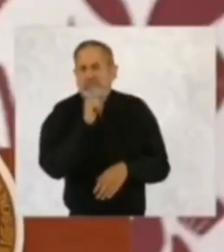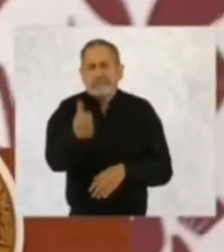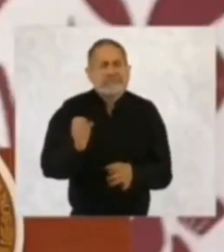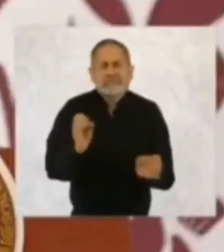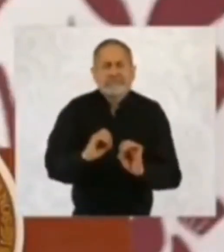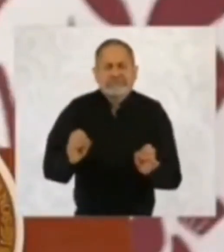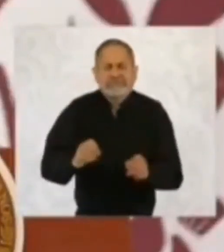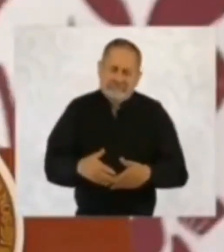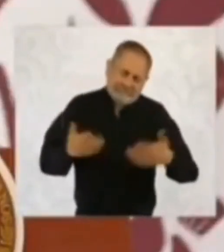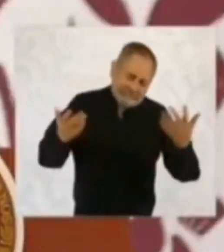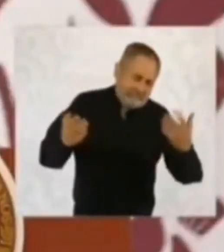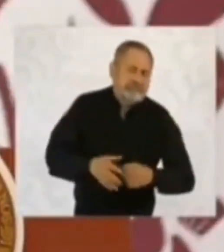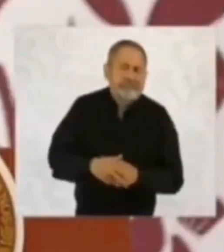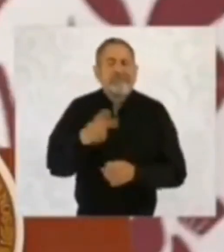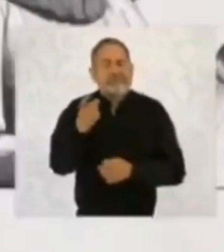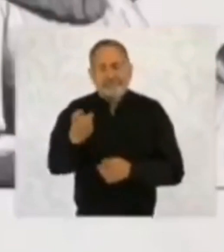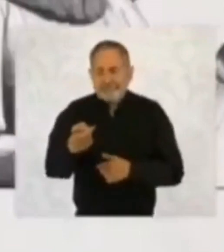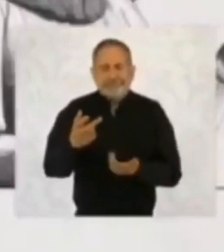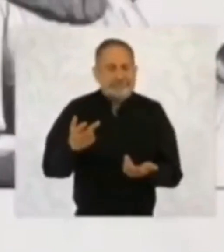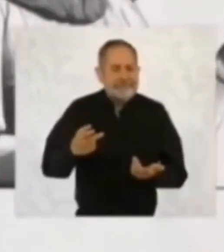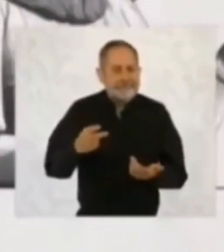revés, fortalece.